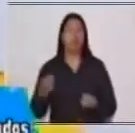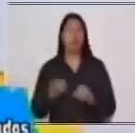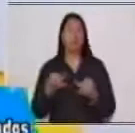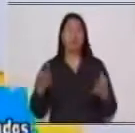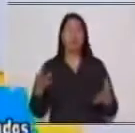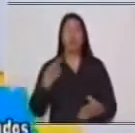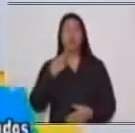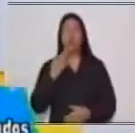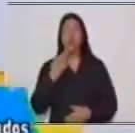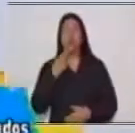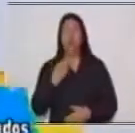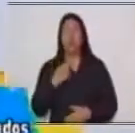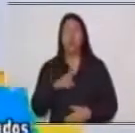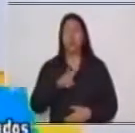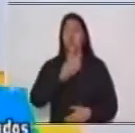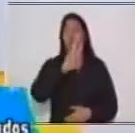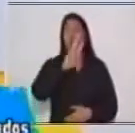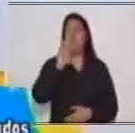sería